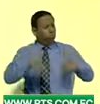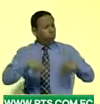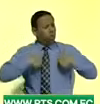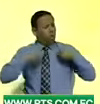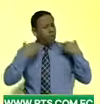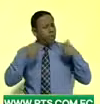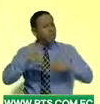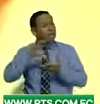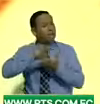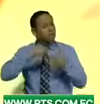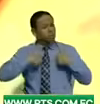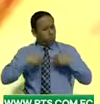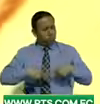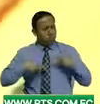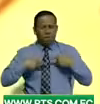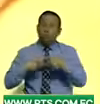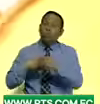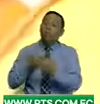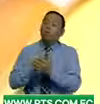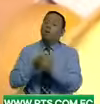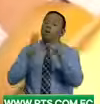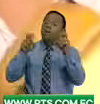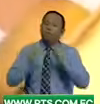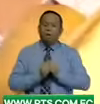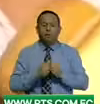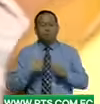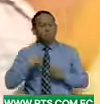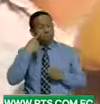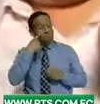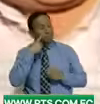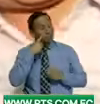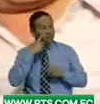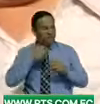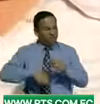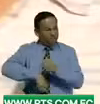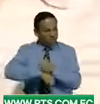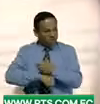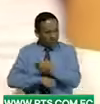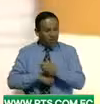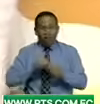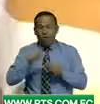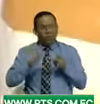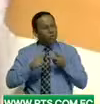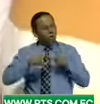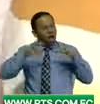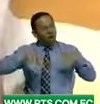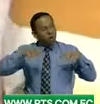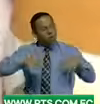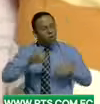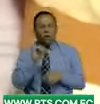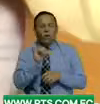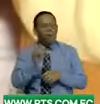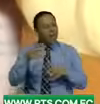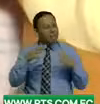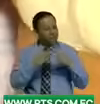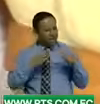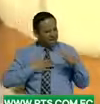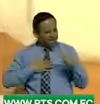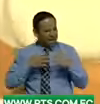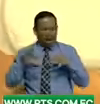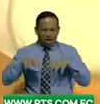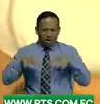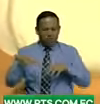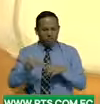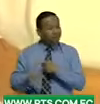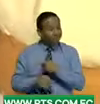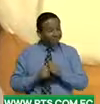ciudad, del centro de la ciudad. ¿Qué lleva, por ejemplo, el día? Aquí llevo un Messi y un perrito parecido a la mascota de la casa, a